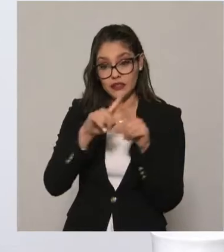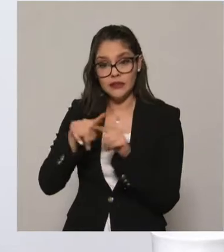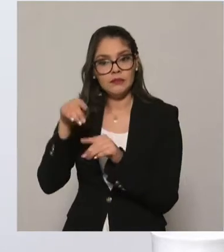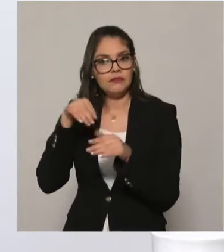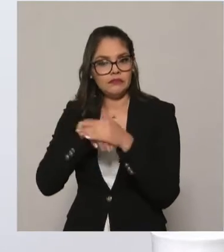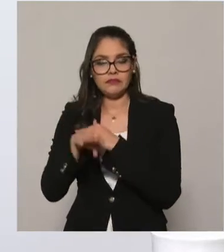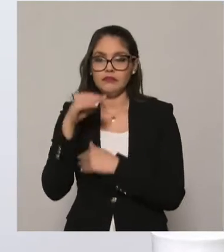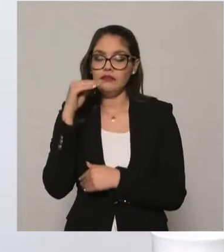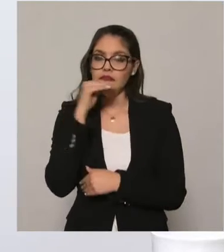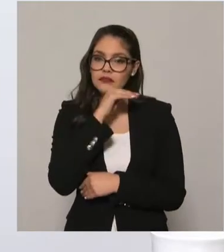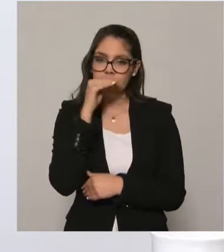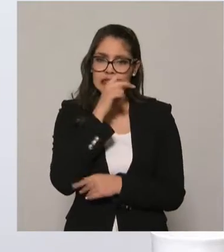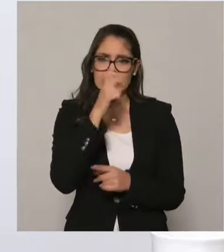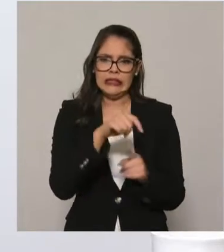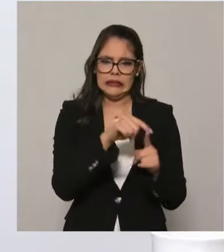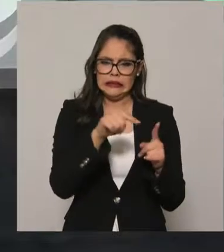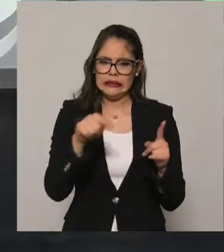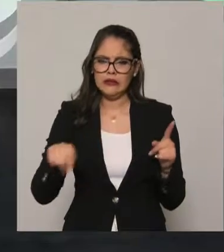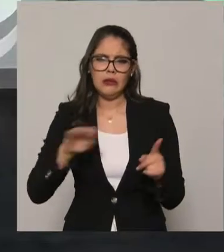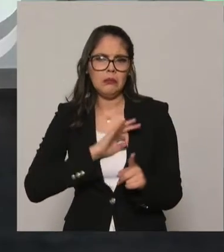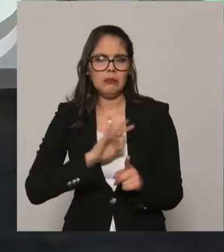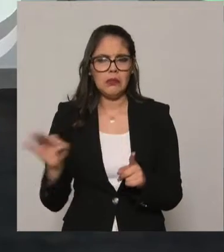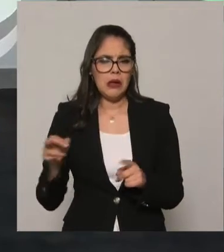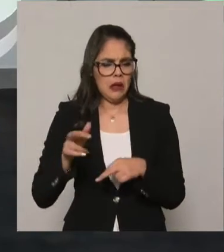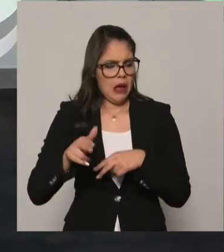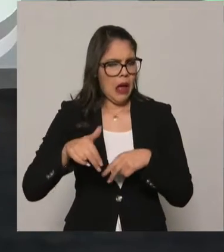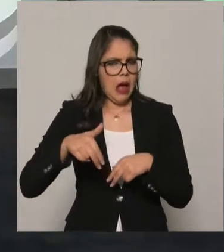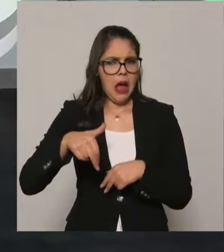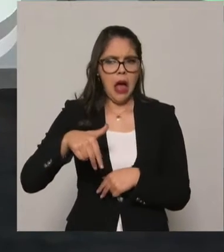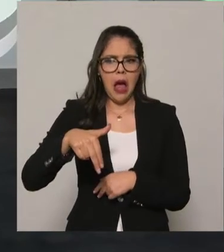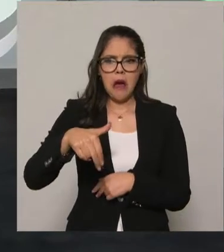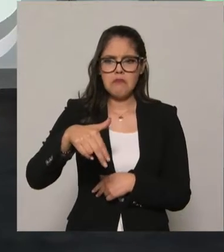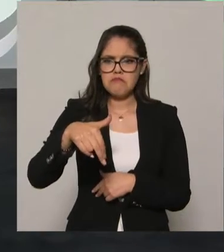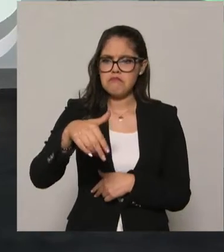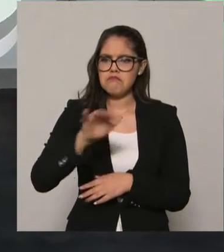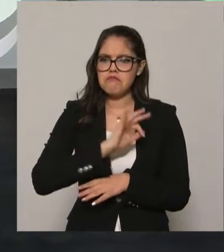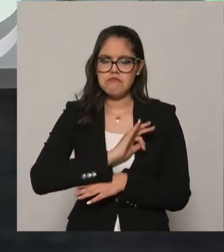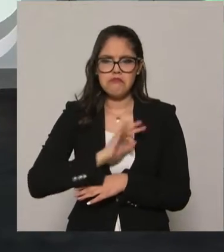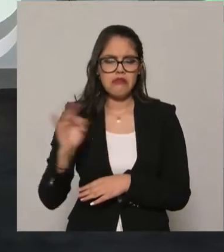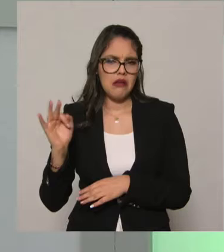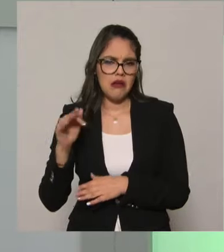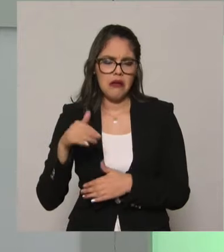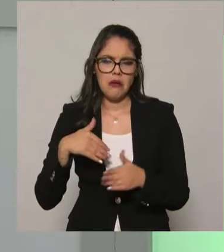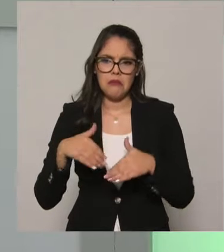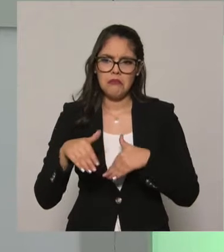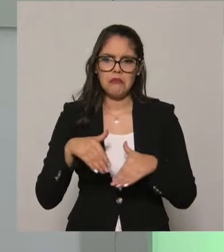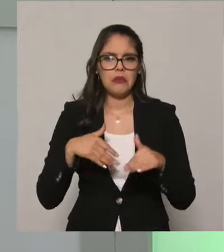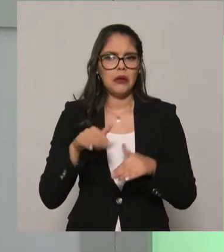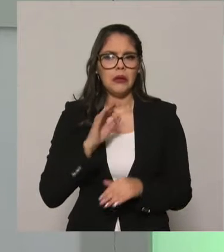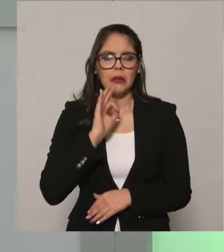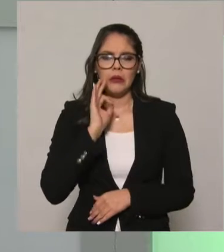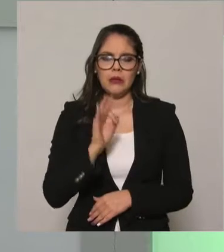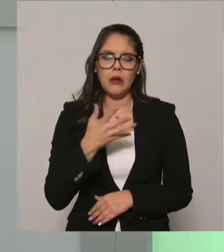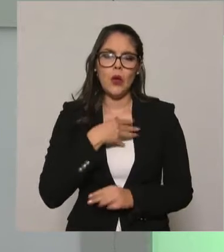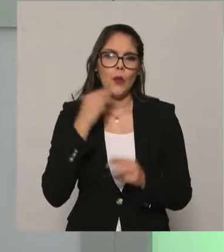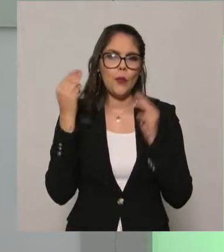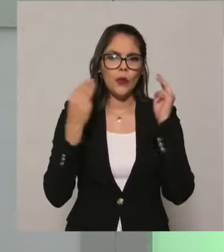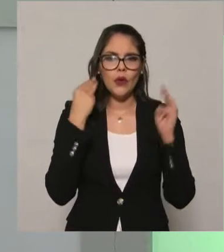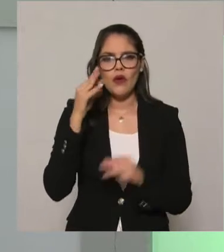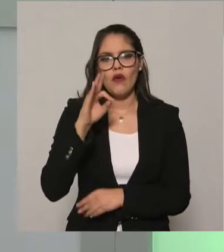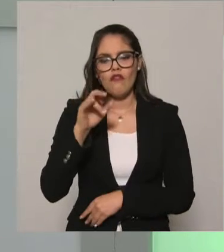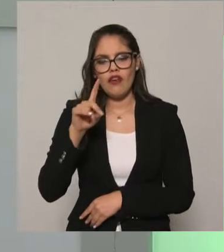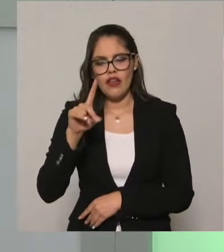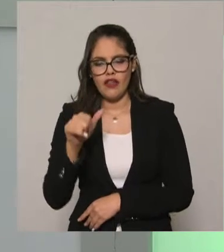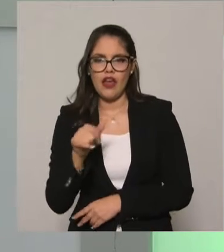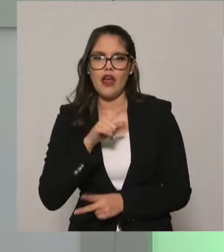libre. Sí, de hecho ese recorrido lo puedes hacer caminando efectivamente. Tienes el museo, la casa de Frida Kahlo, tienes el Museo de León Trotsky